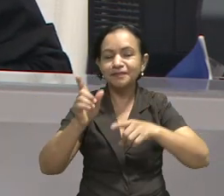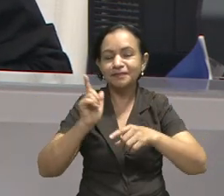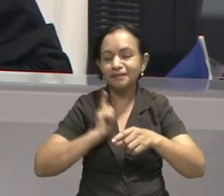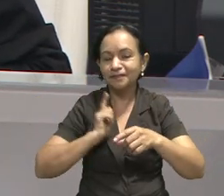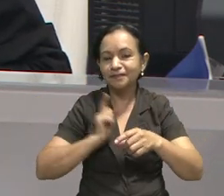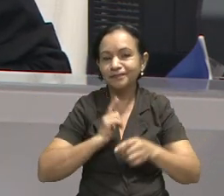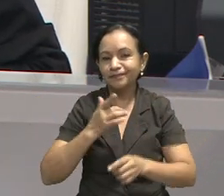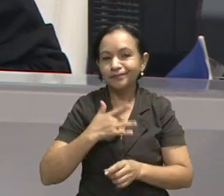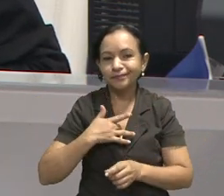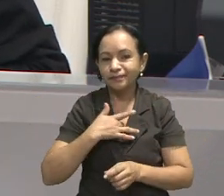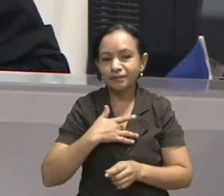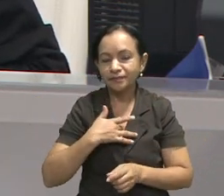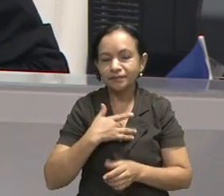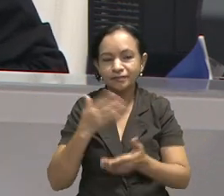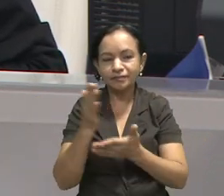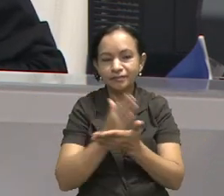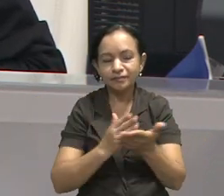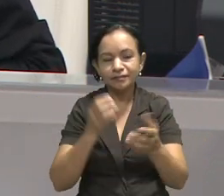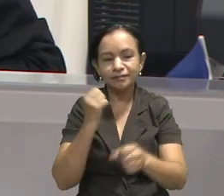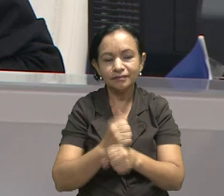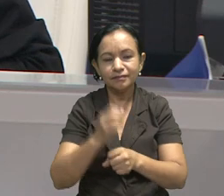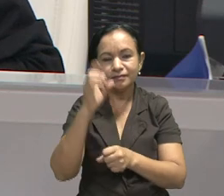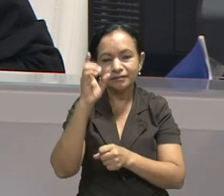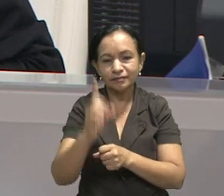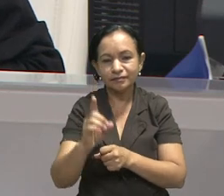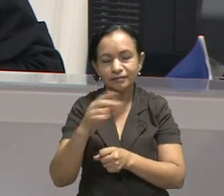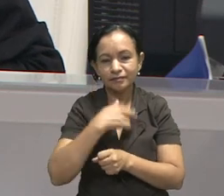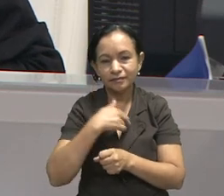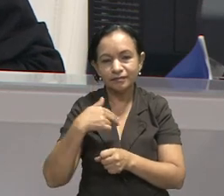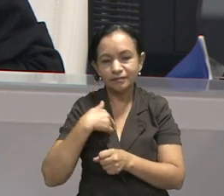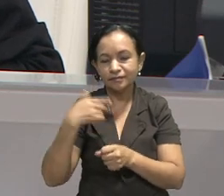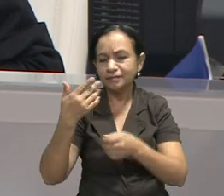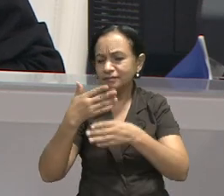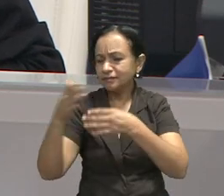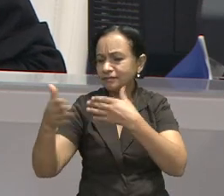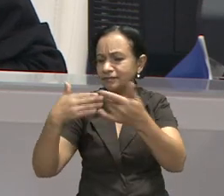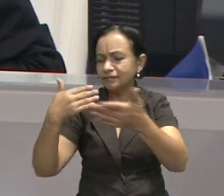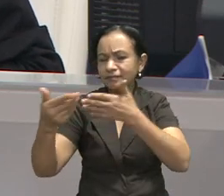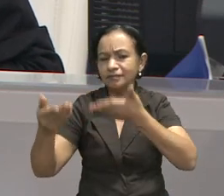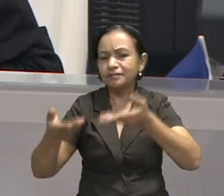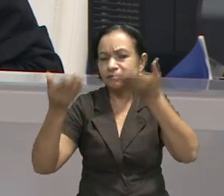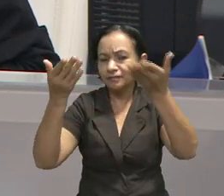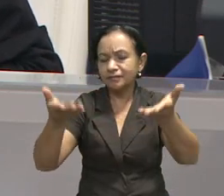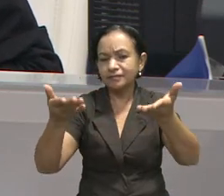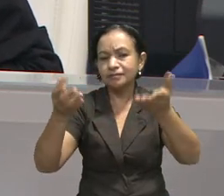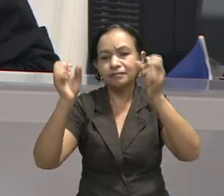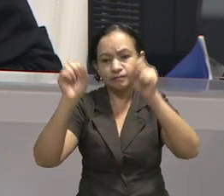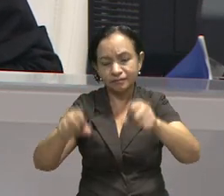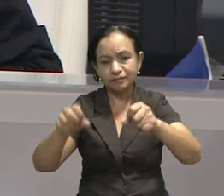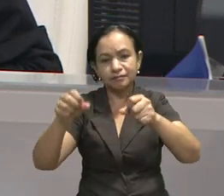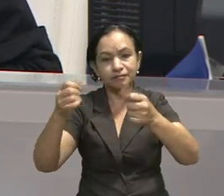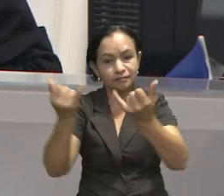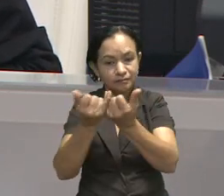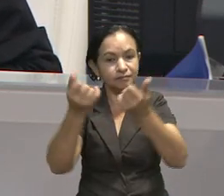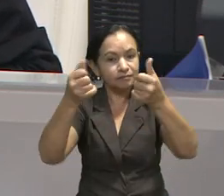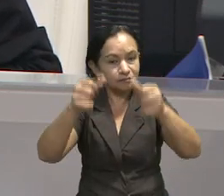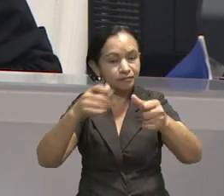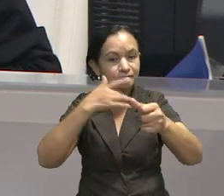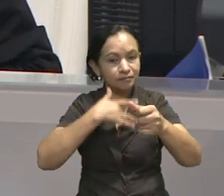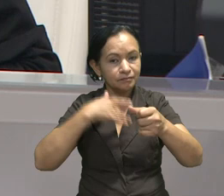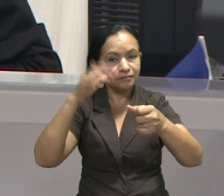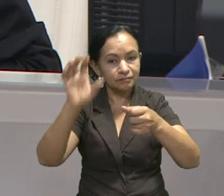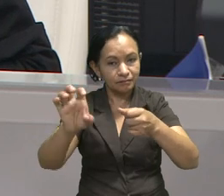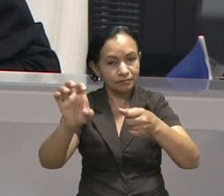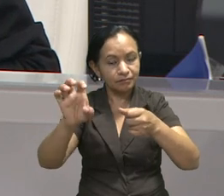considere necesario alguna de estas funciones. D. Otorgar poderes de cualquier clase o naturaleza con las facultades o restricciones que considere necesarias.